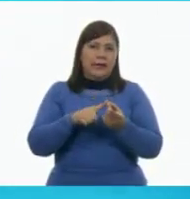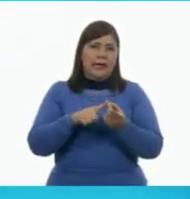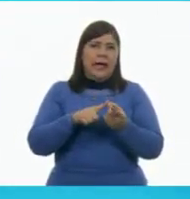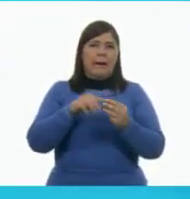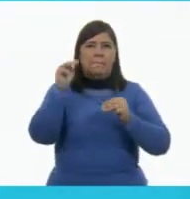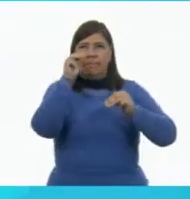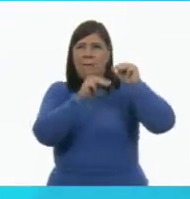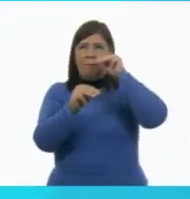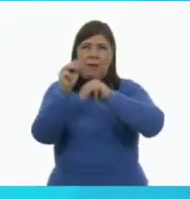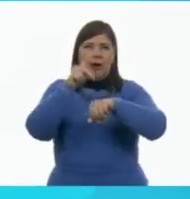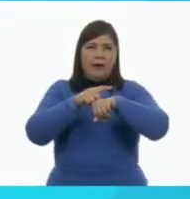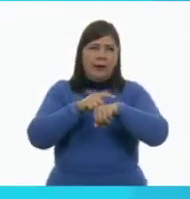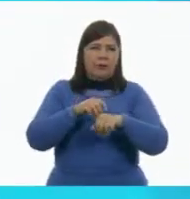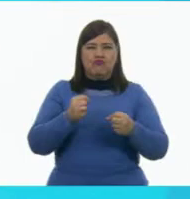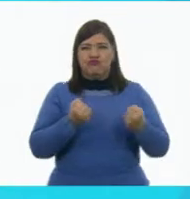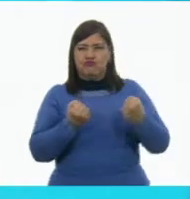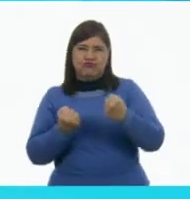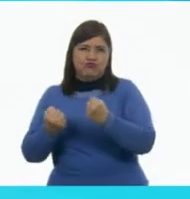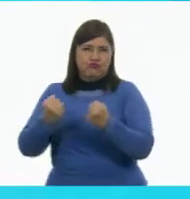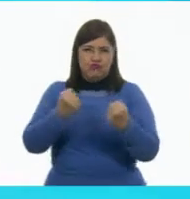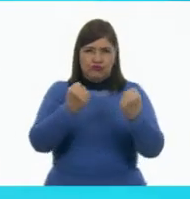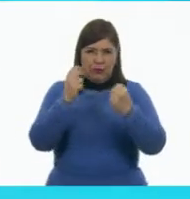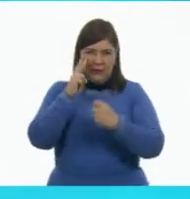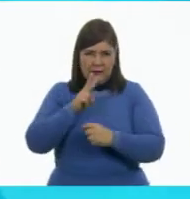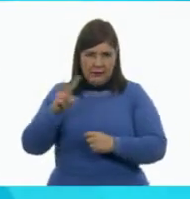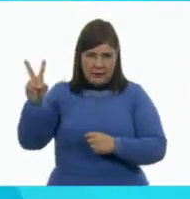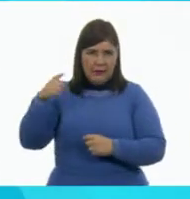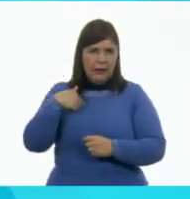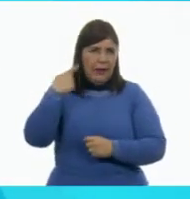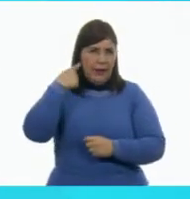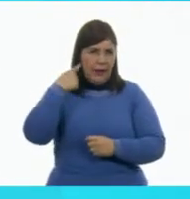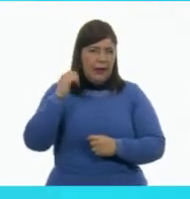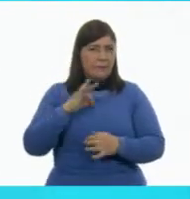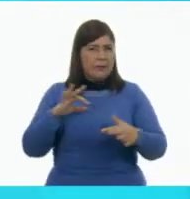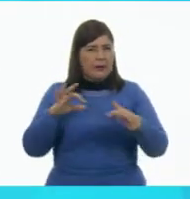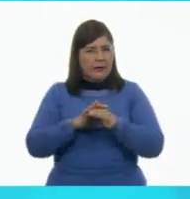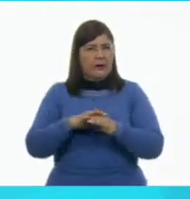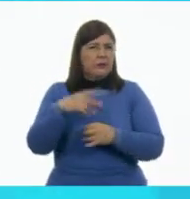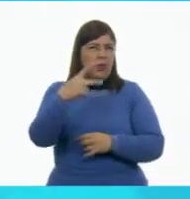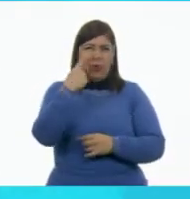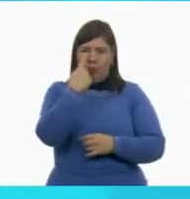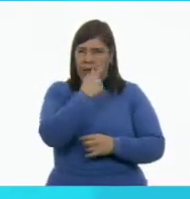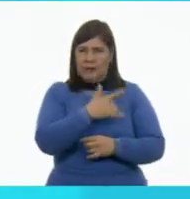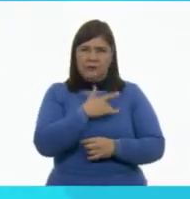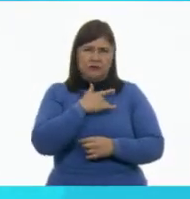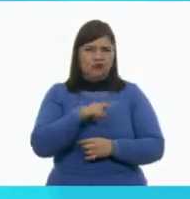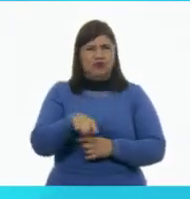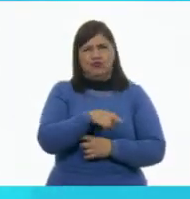habrá? Veamos. Puedes hacer el sonido, el que tú quieras.